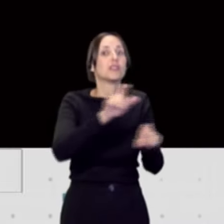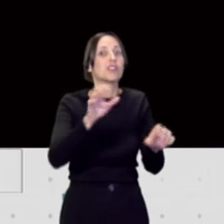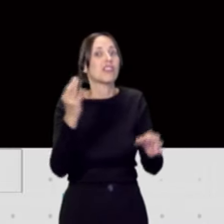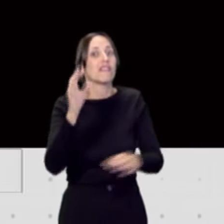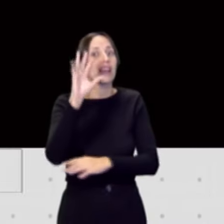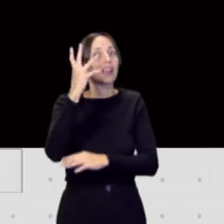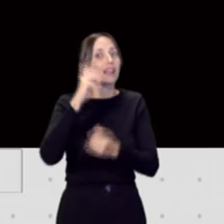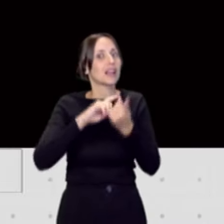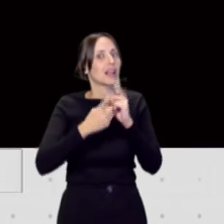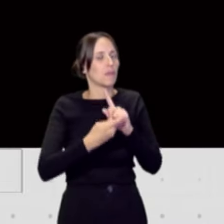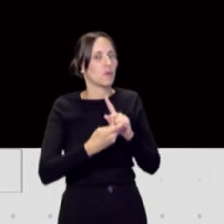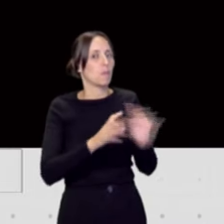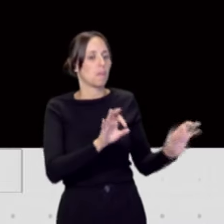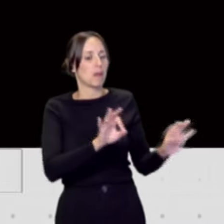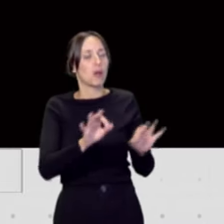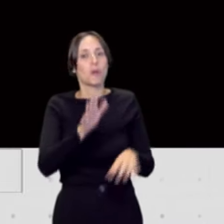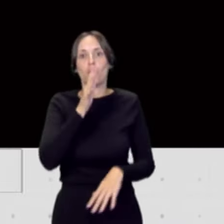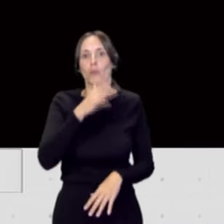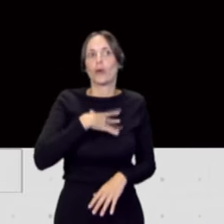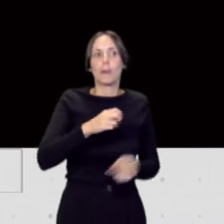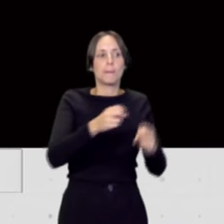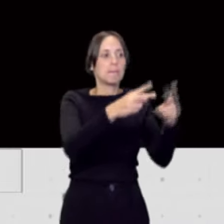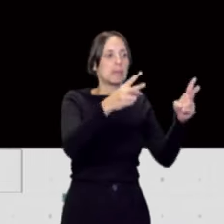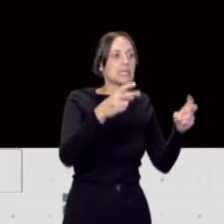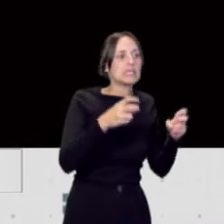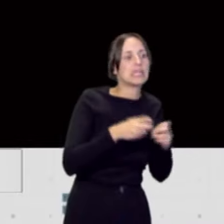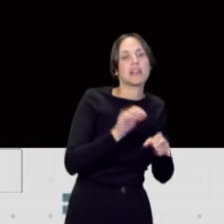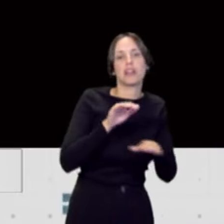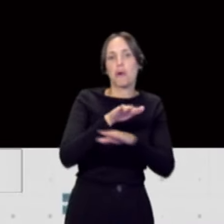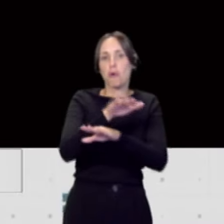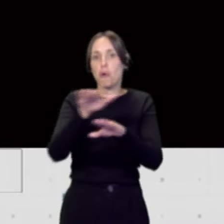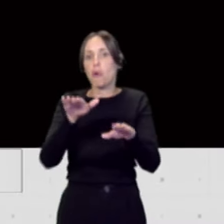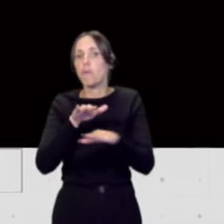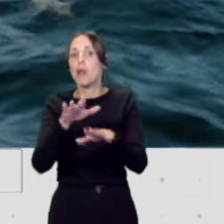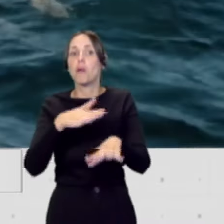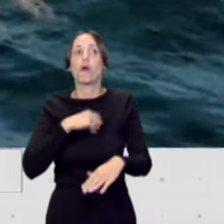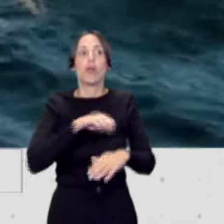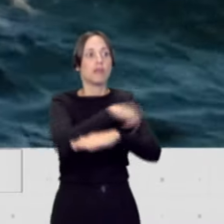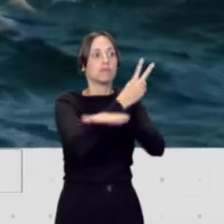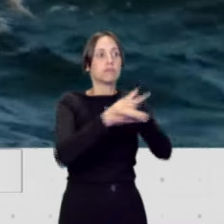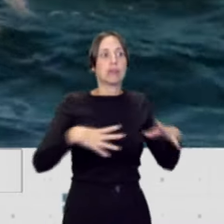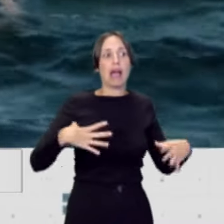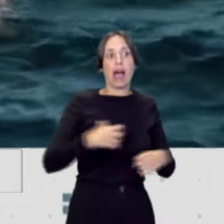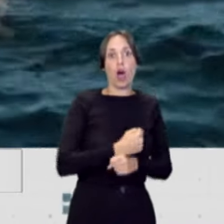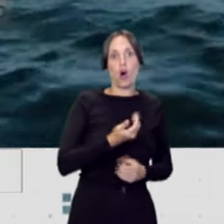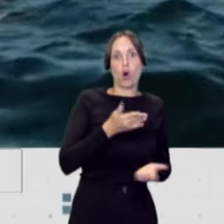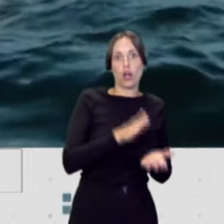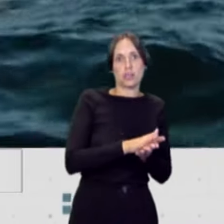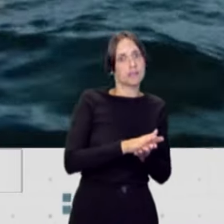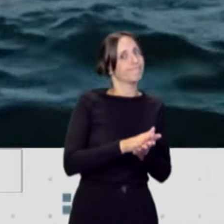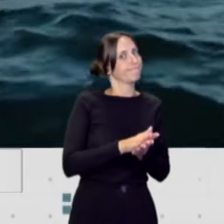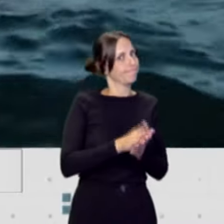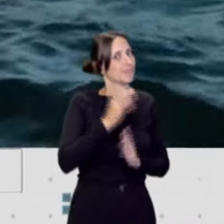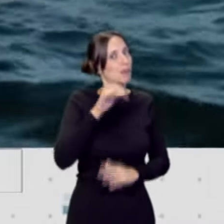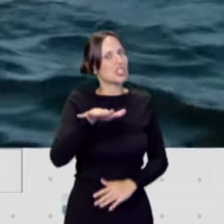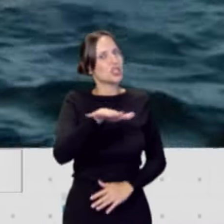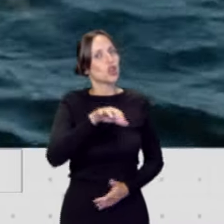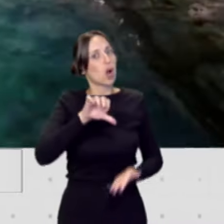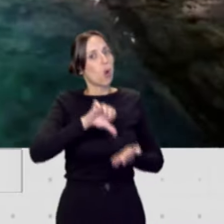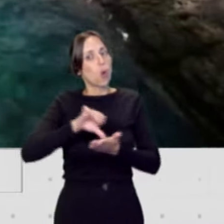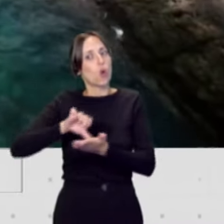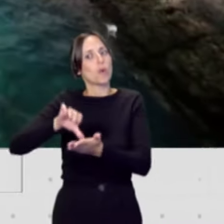porque pueda ahogarse en una piscina, en una playa, en un entorno acuático, sino que en las zonas urbanas se están produciendo precisamente